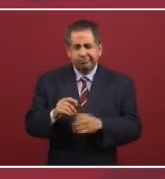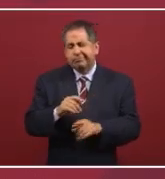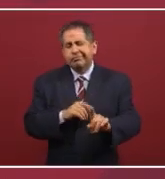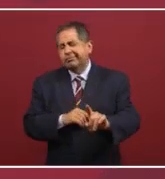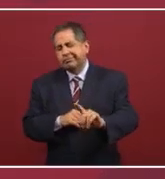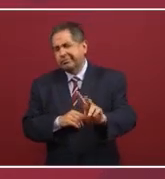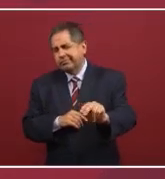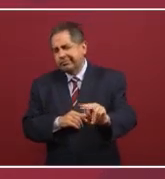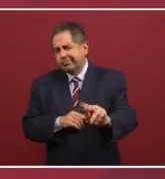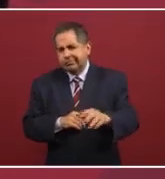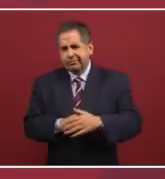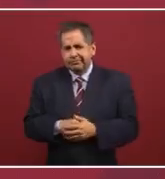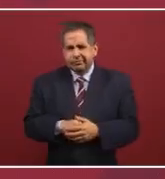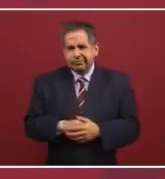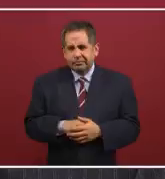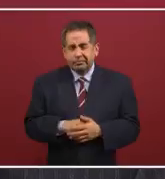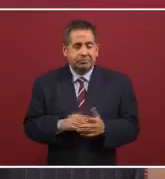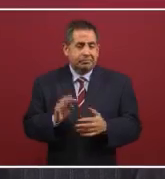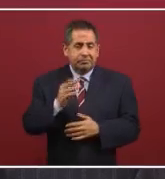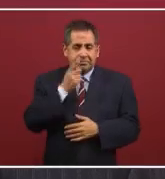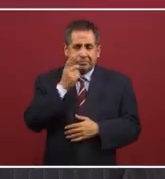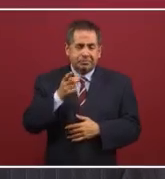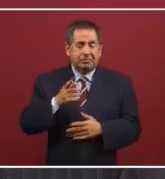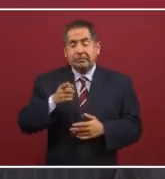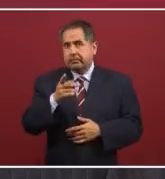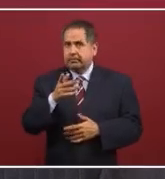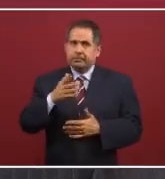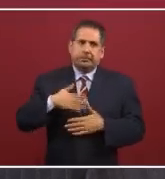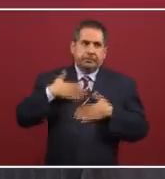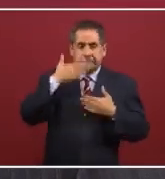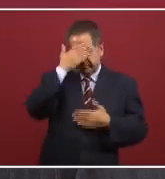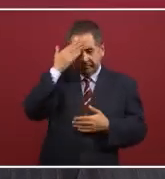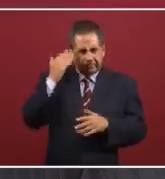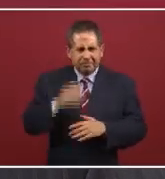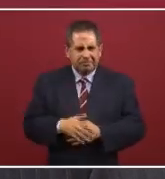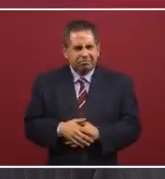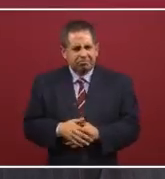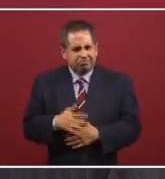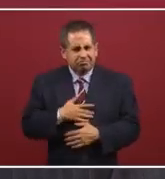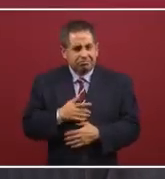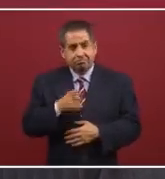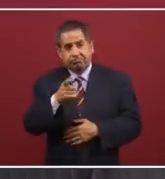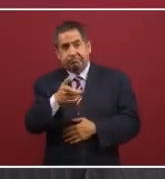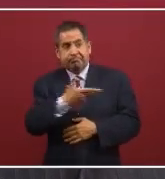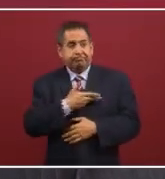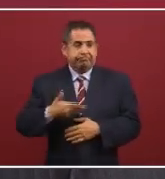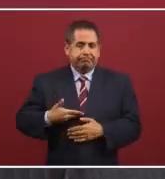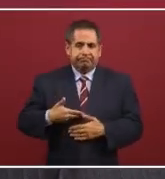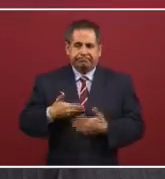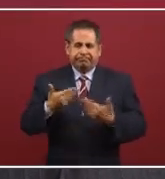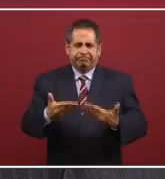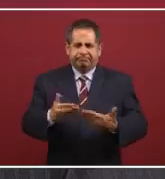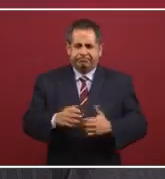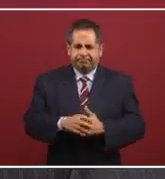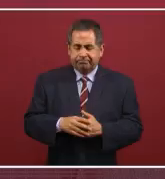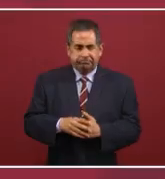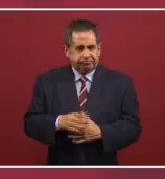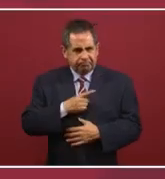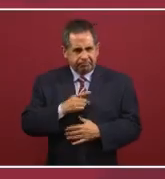No. Pueden decir que he confiado el presidente, que siempre hay que